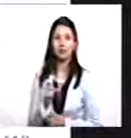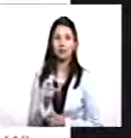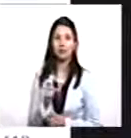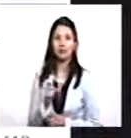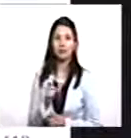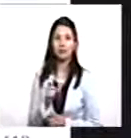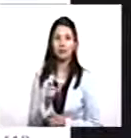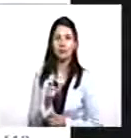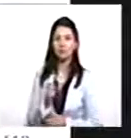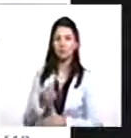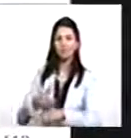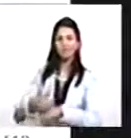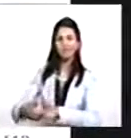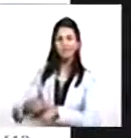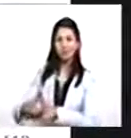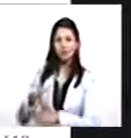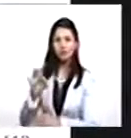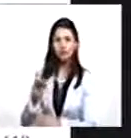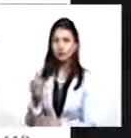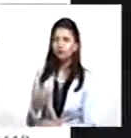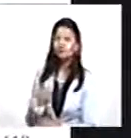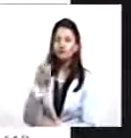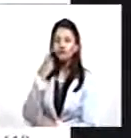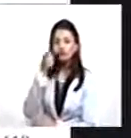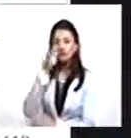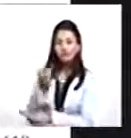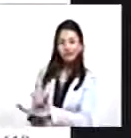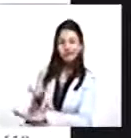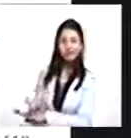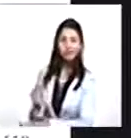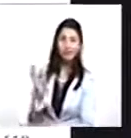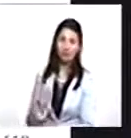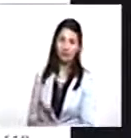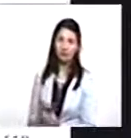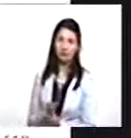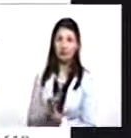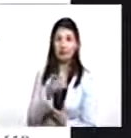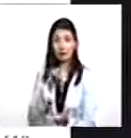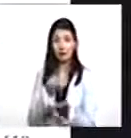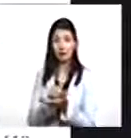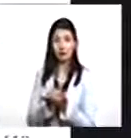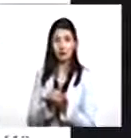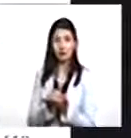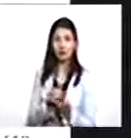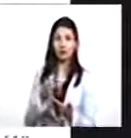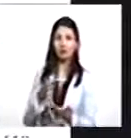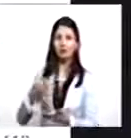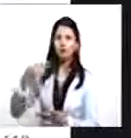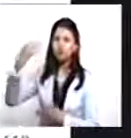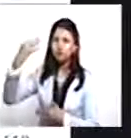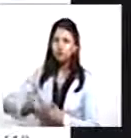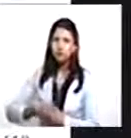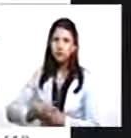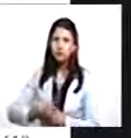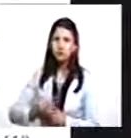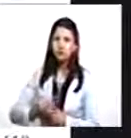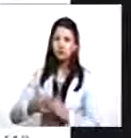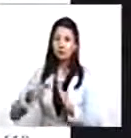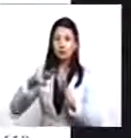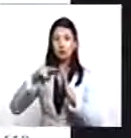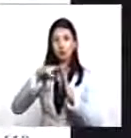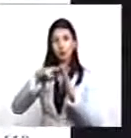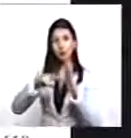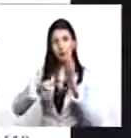tienen que cumplir con esas inversiones. Hoy lo que hay, senador Robledo, es que para poder cumplir con la regulación,